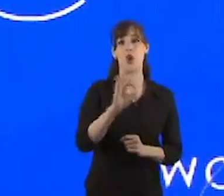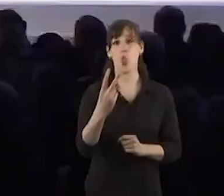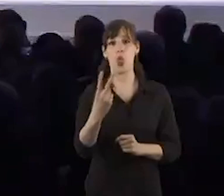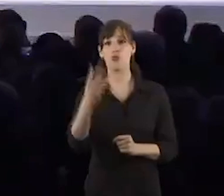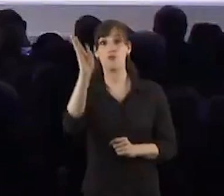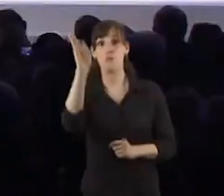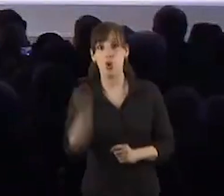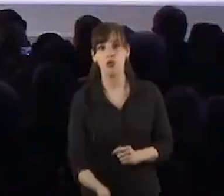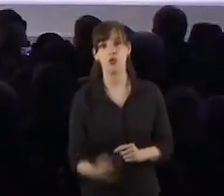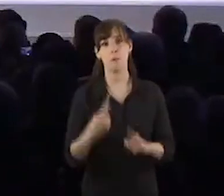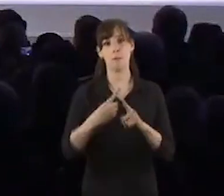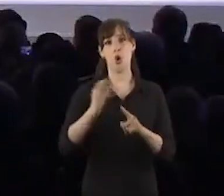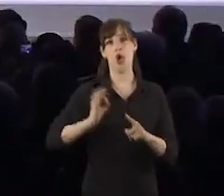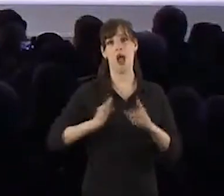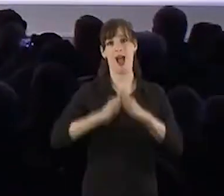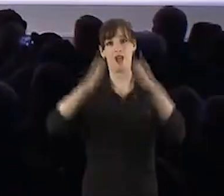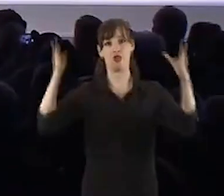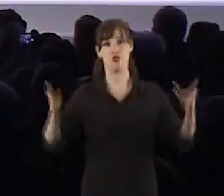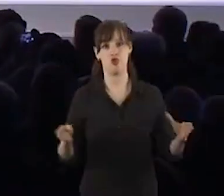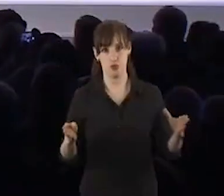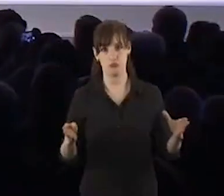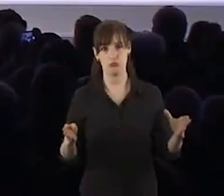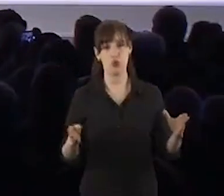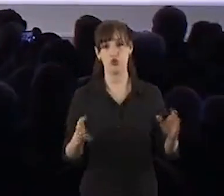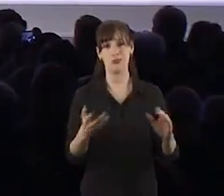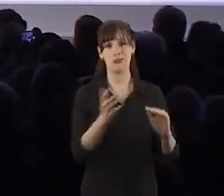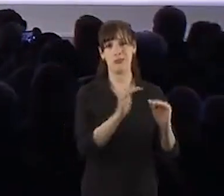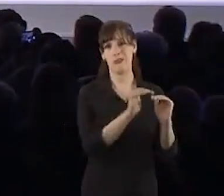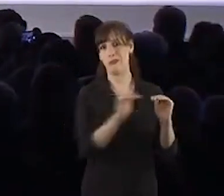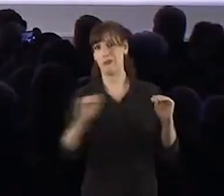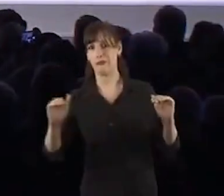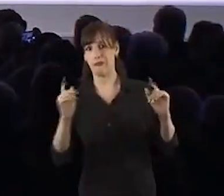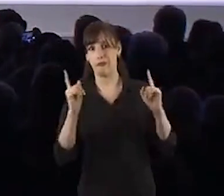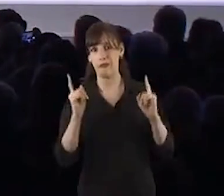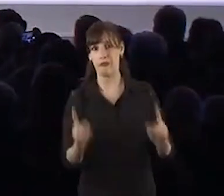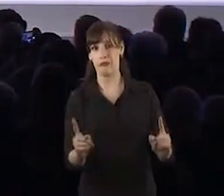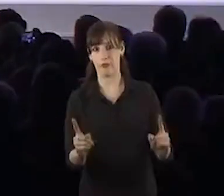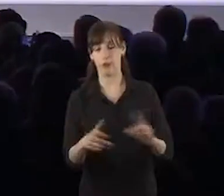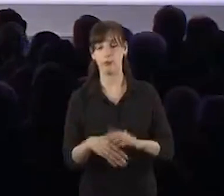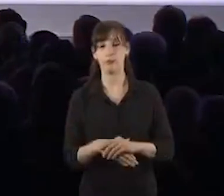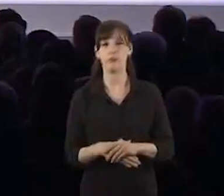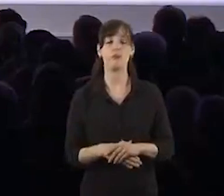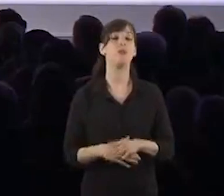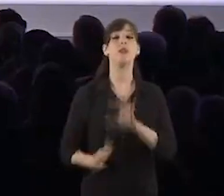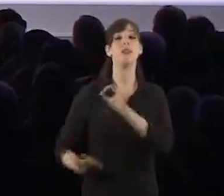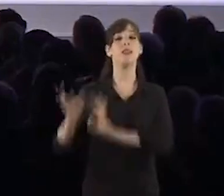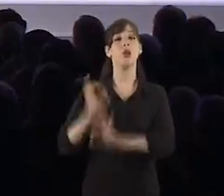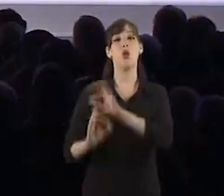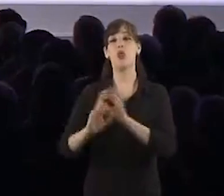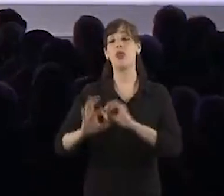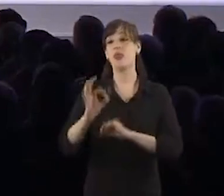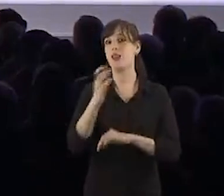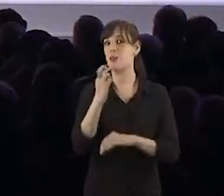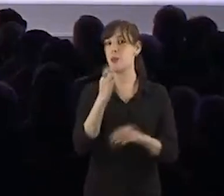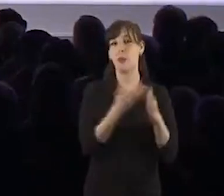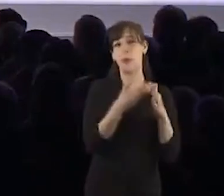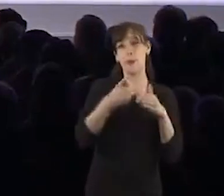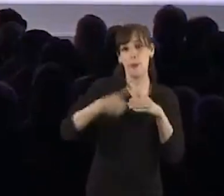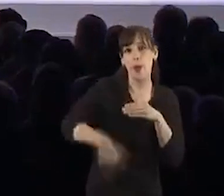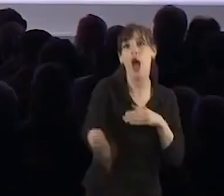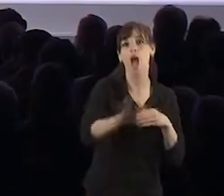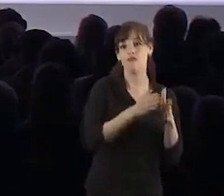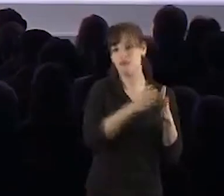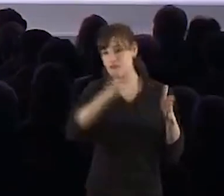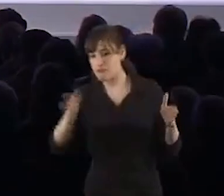anual, es decir, prácticamente sin crecimiento. A partir del siglo XIX, con la Revolución Industrial,